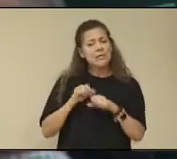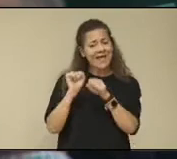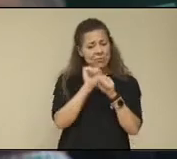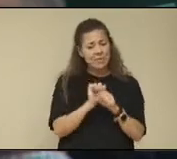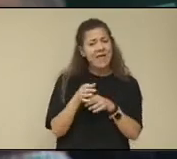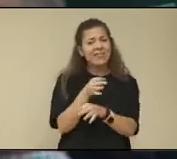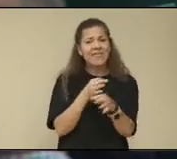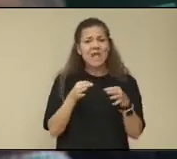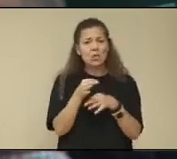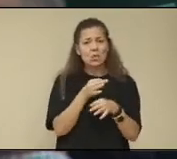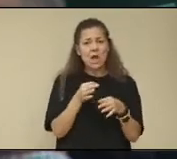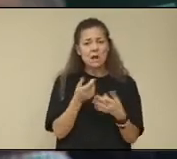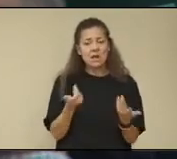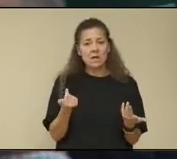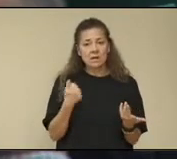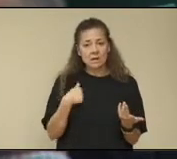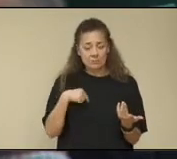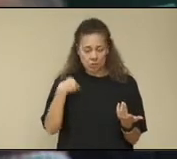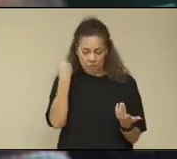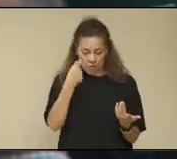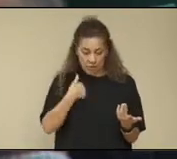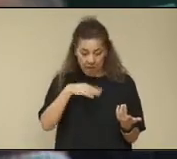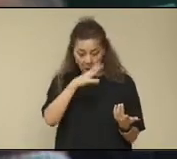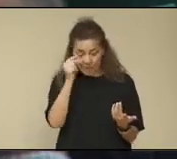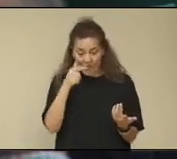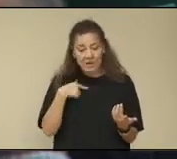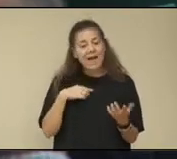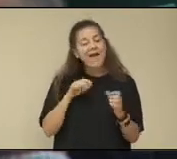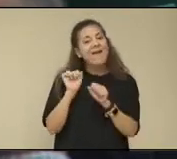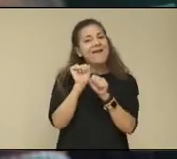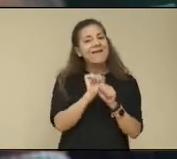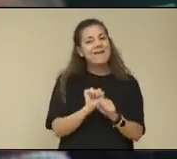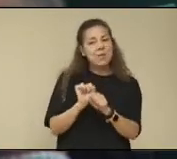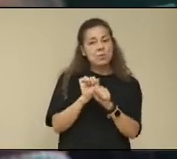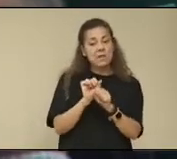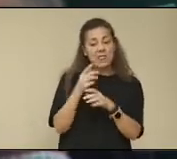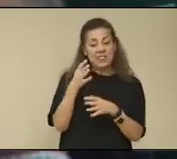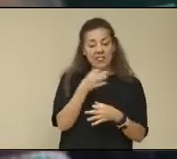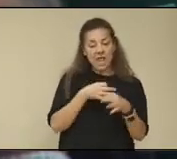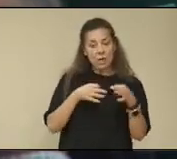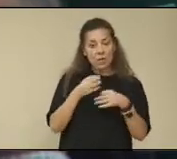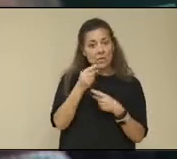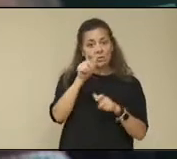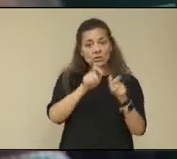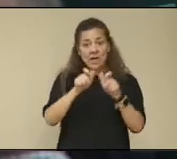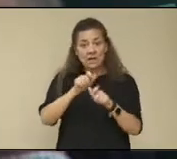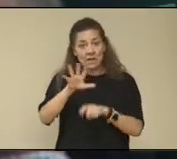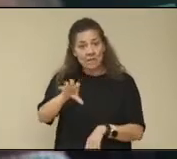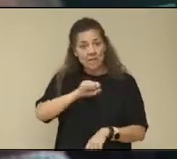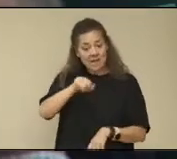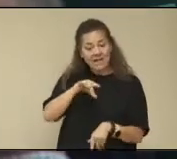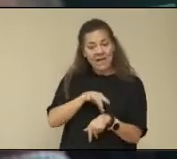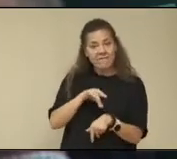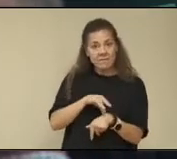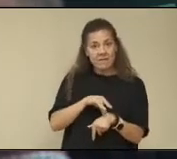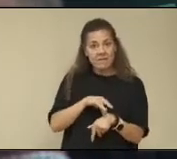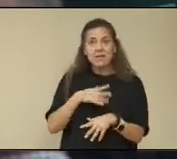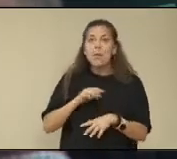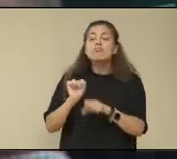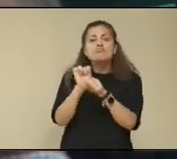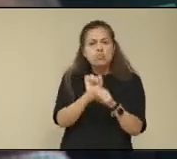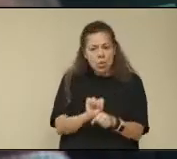es que la estamos olvidando, yo creo, y la inmunidad celular de muchas personas que han cogido la enfermedad y se han